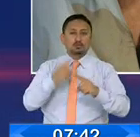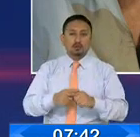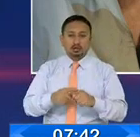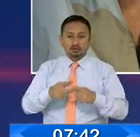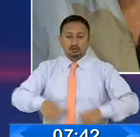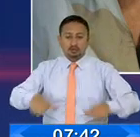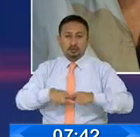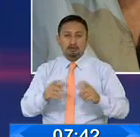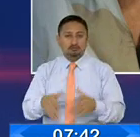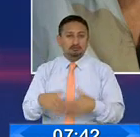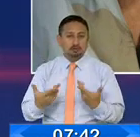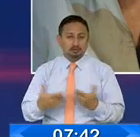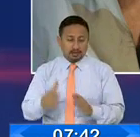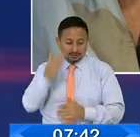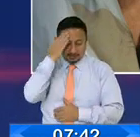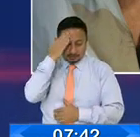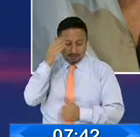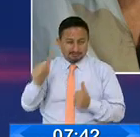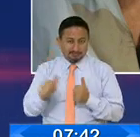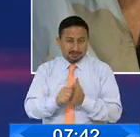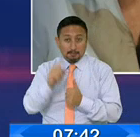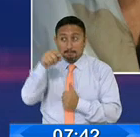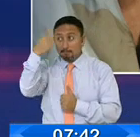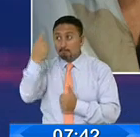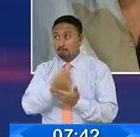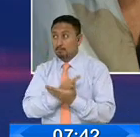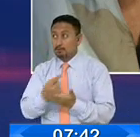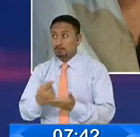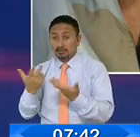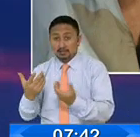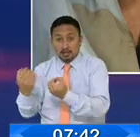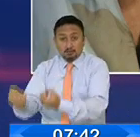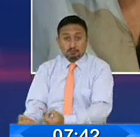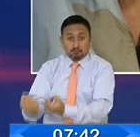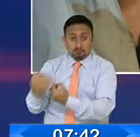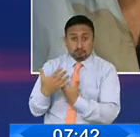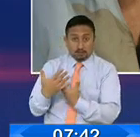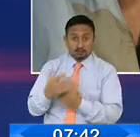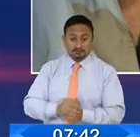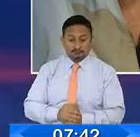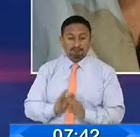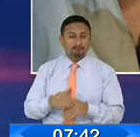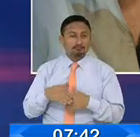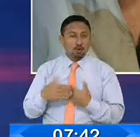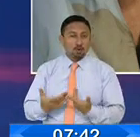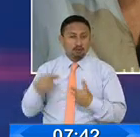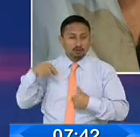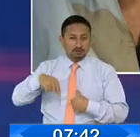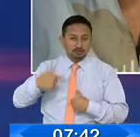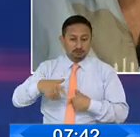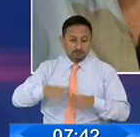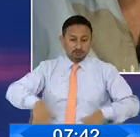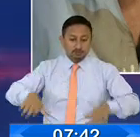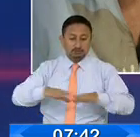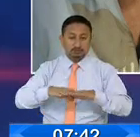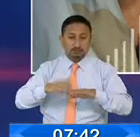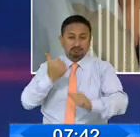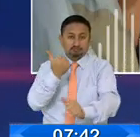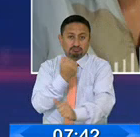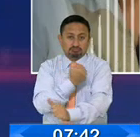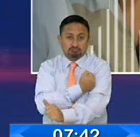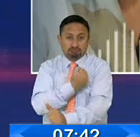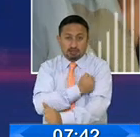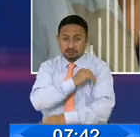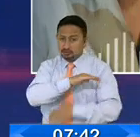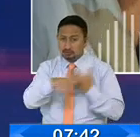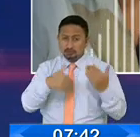muy próximamente. Sabemos que la próxima semana se dará una información de cómo se implementará de manera ya con las